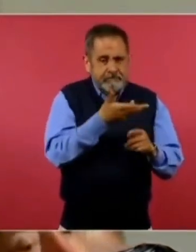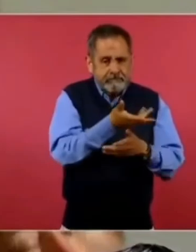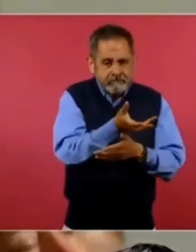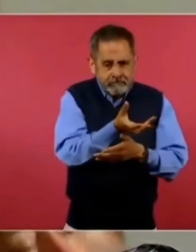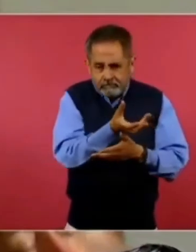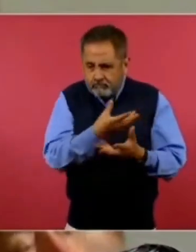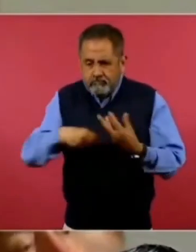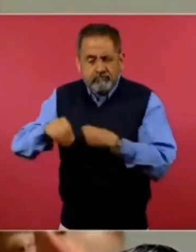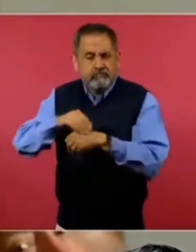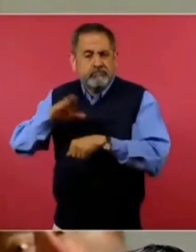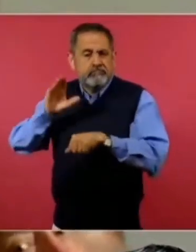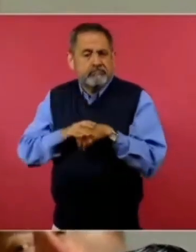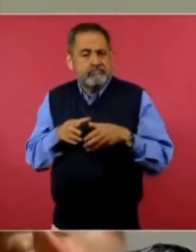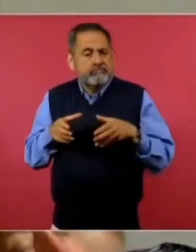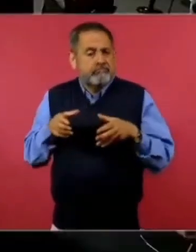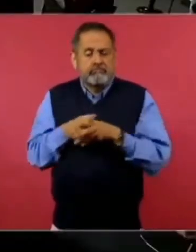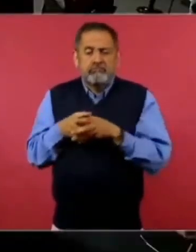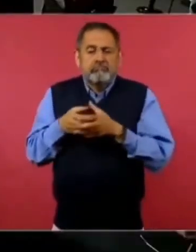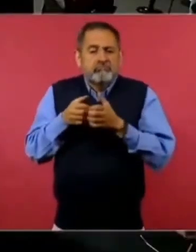el banco. No sé,